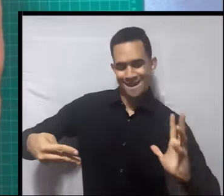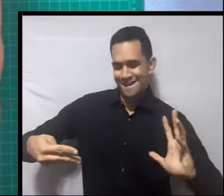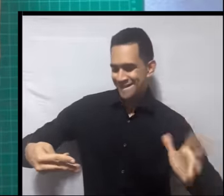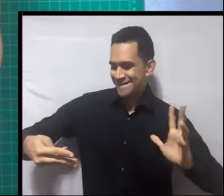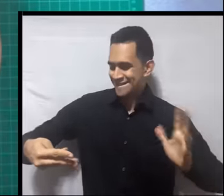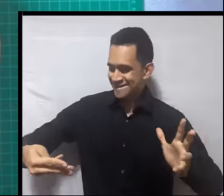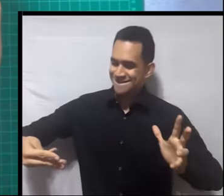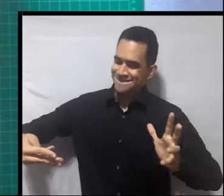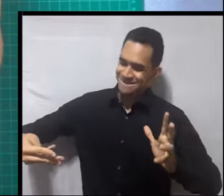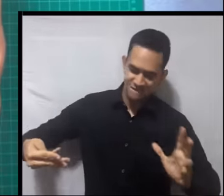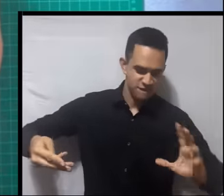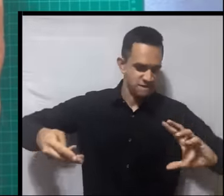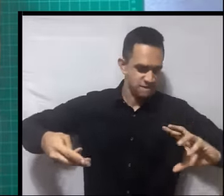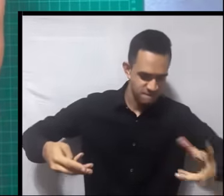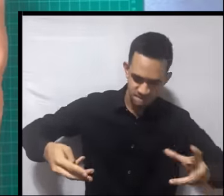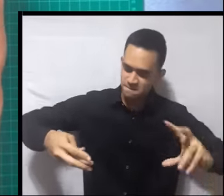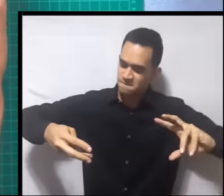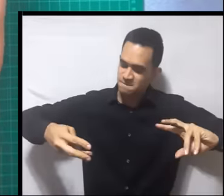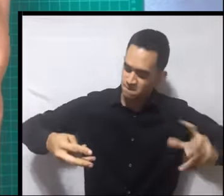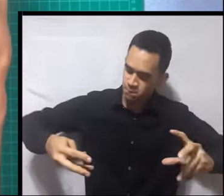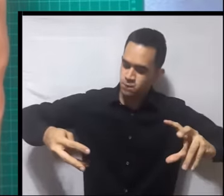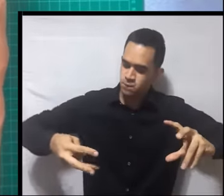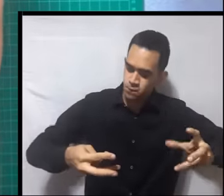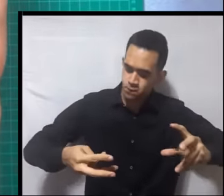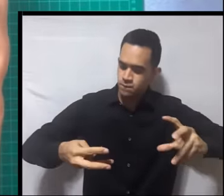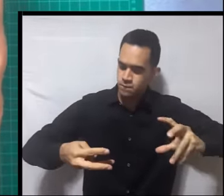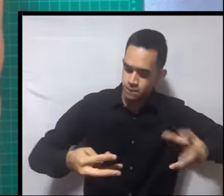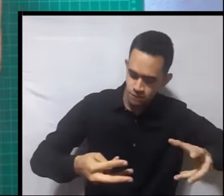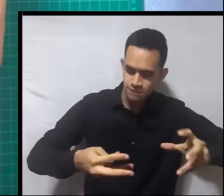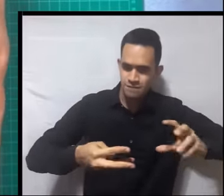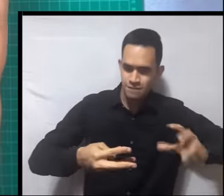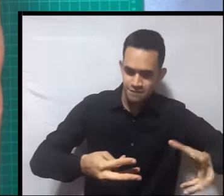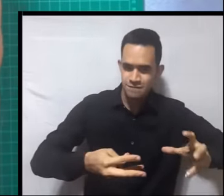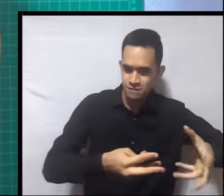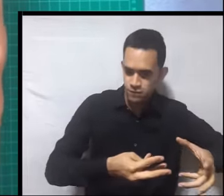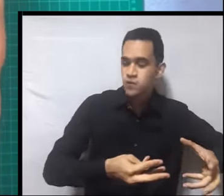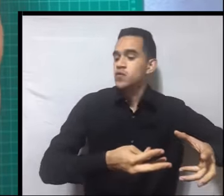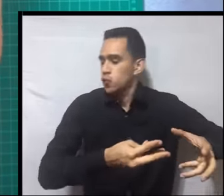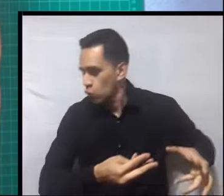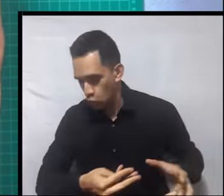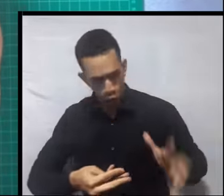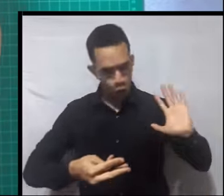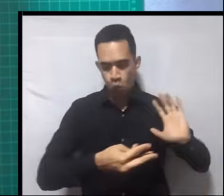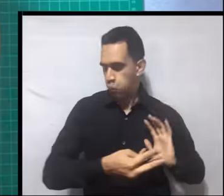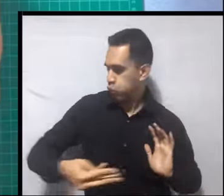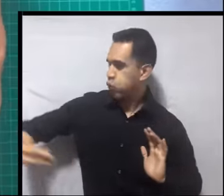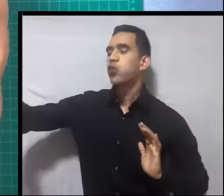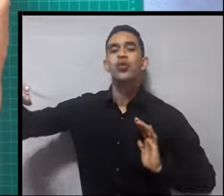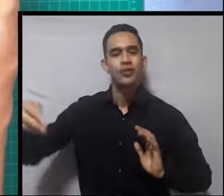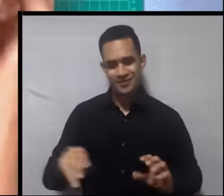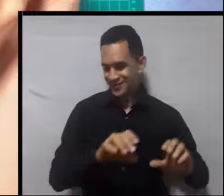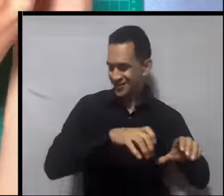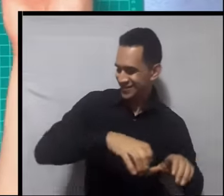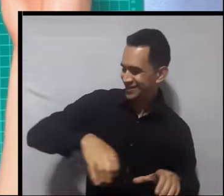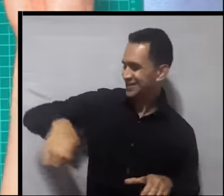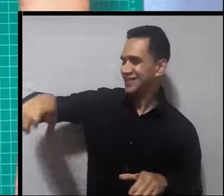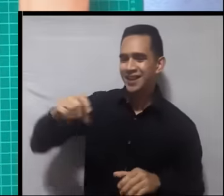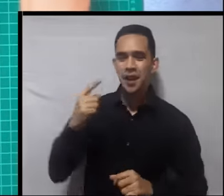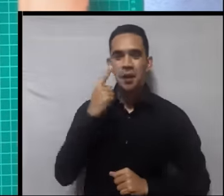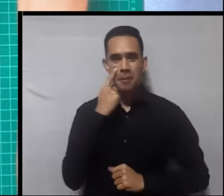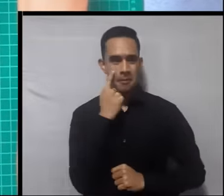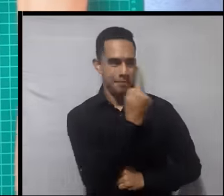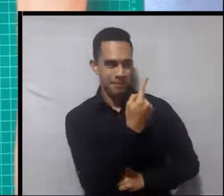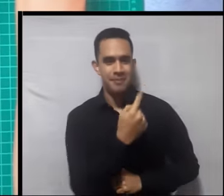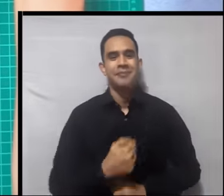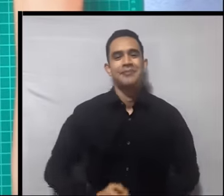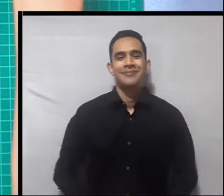hélice. Al soltarla, la energía se libera, haciendo que el carrito avance, como observarás a continuación.